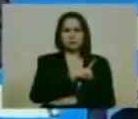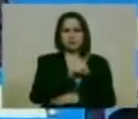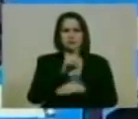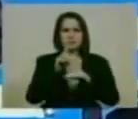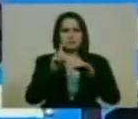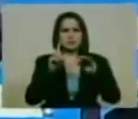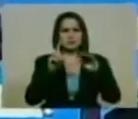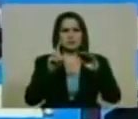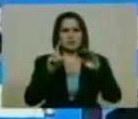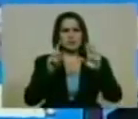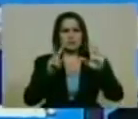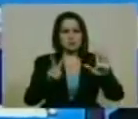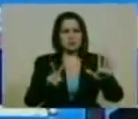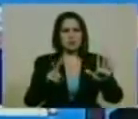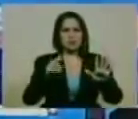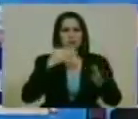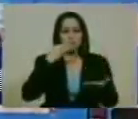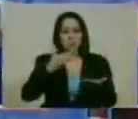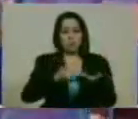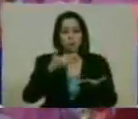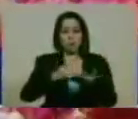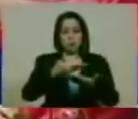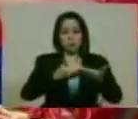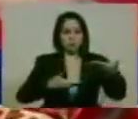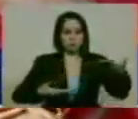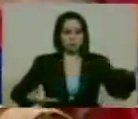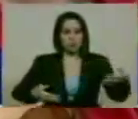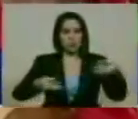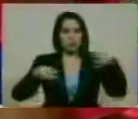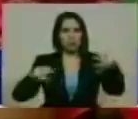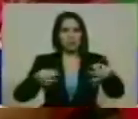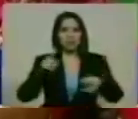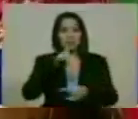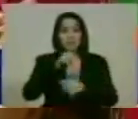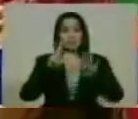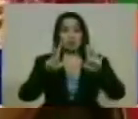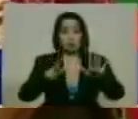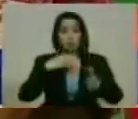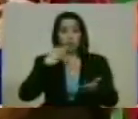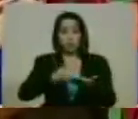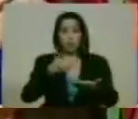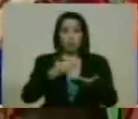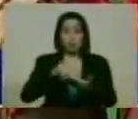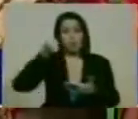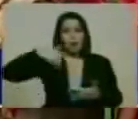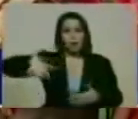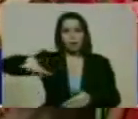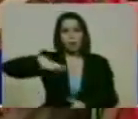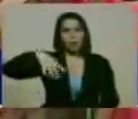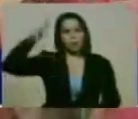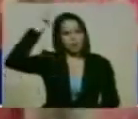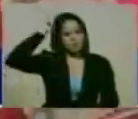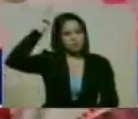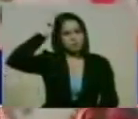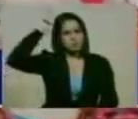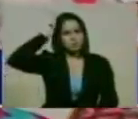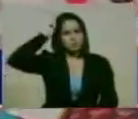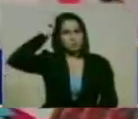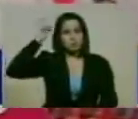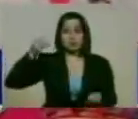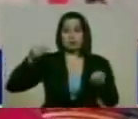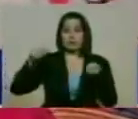17 propuestas, para especificar, 18 propuestas de los pueblos originarios que son